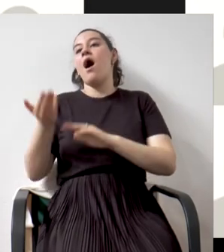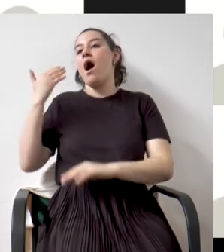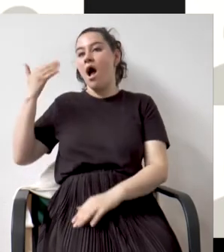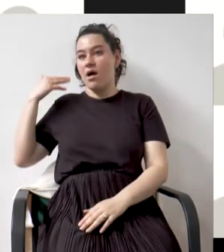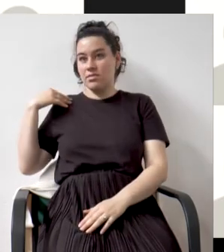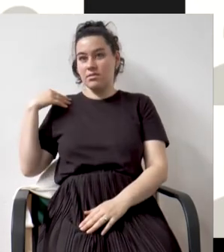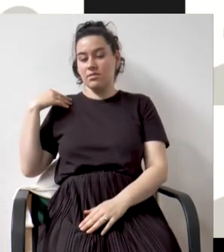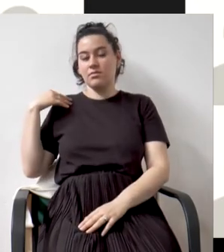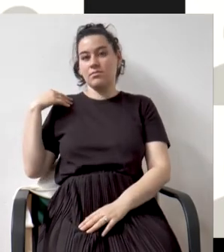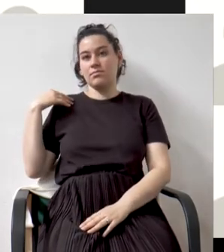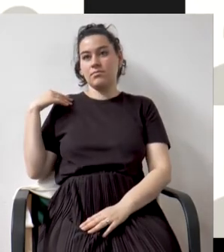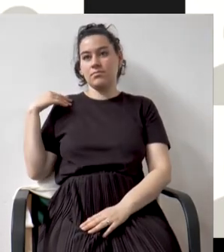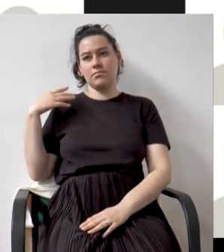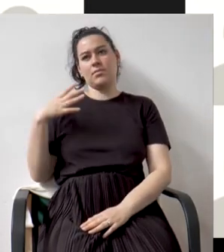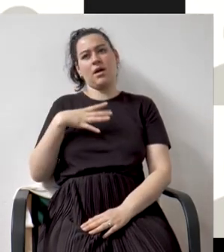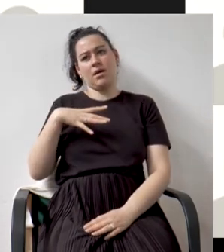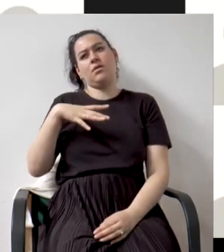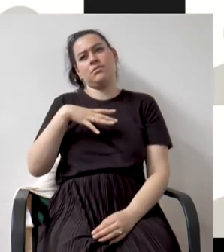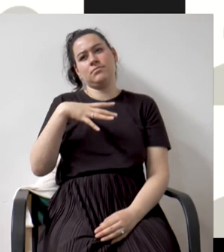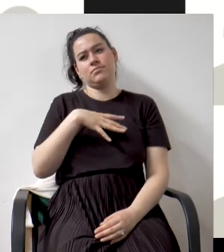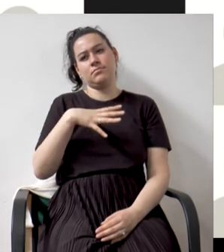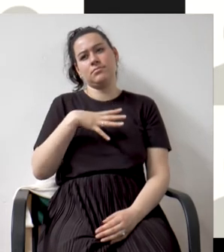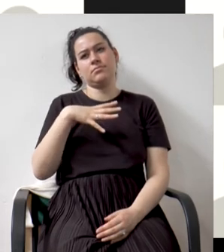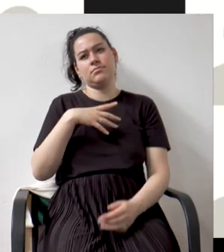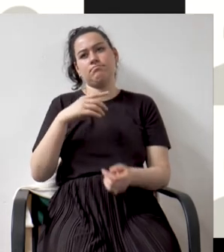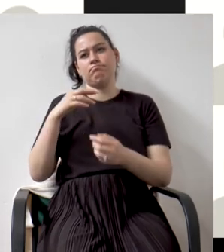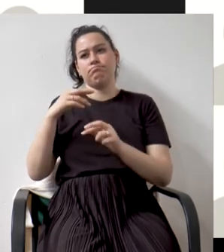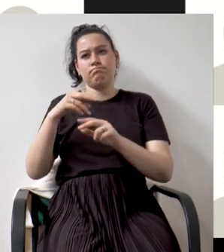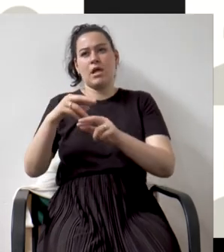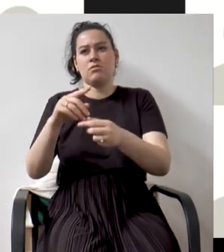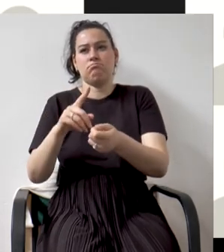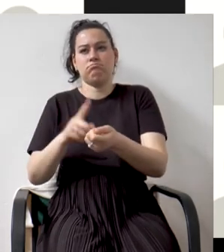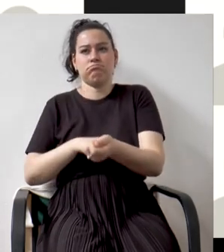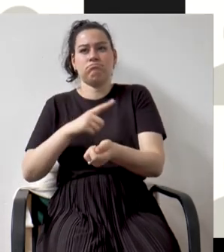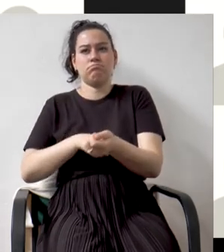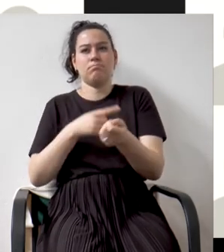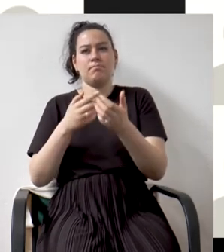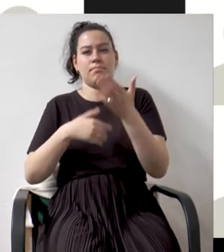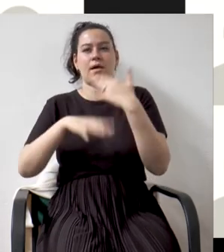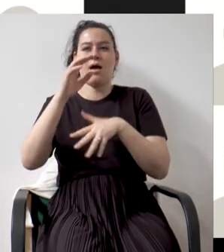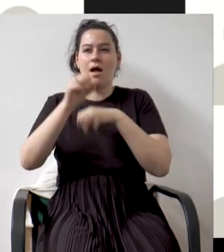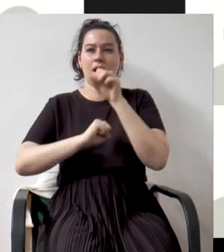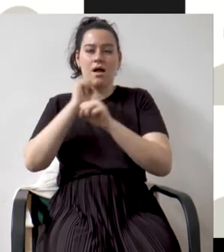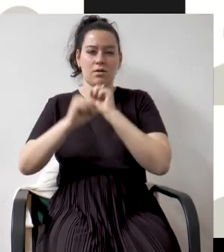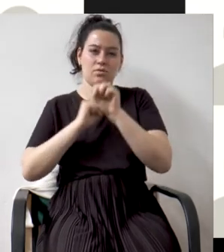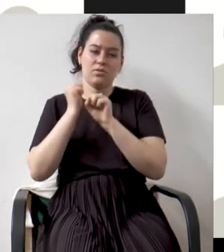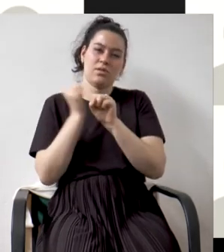los ENURES, o sea que tienen una tradición territorial más amplia, con más años,